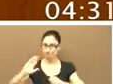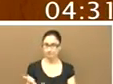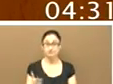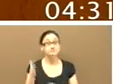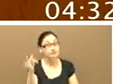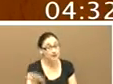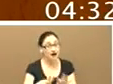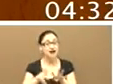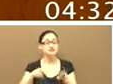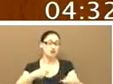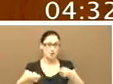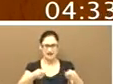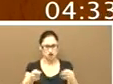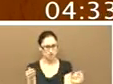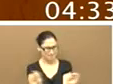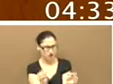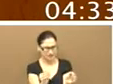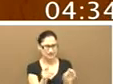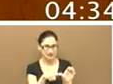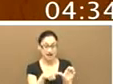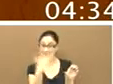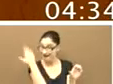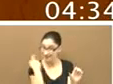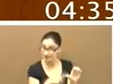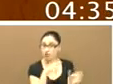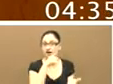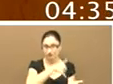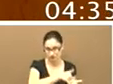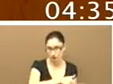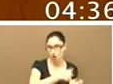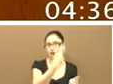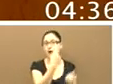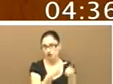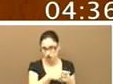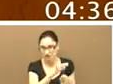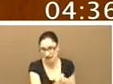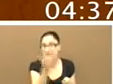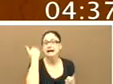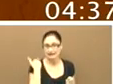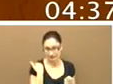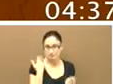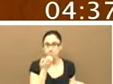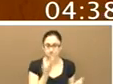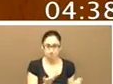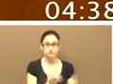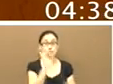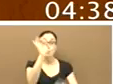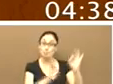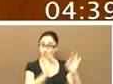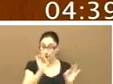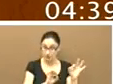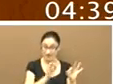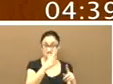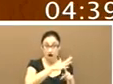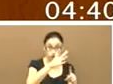minorista extremeño tenía sus propias debilidades en Extremadura y a los datos me remito el volumen de facturación registra